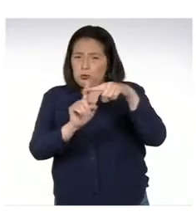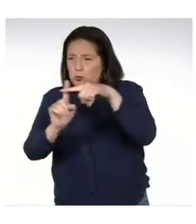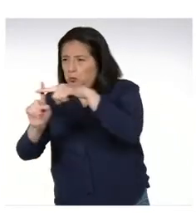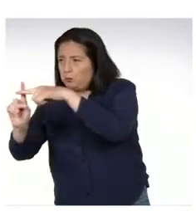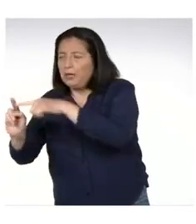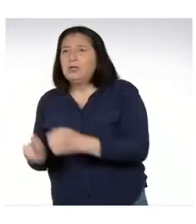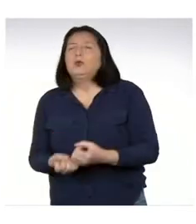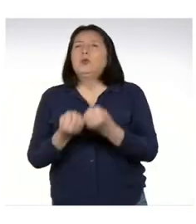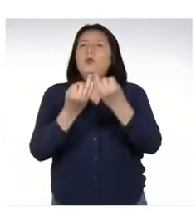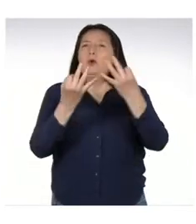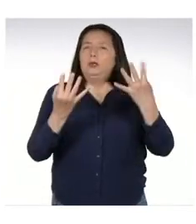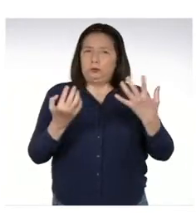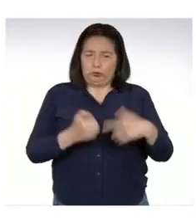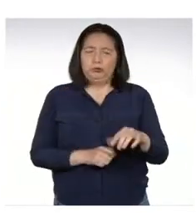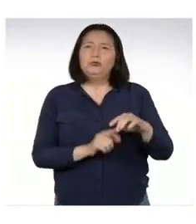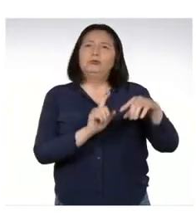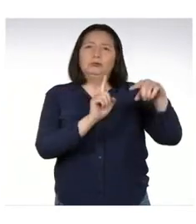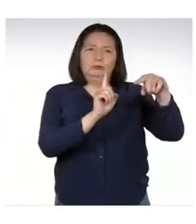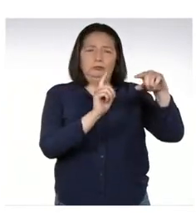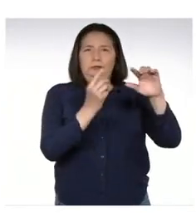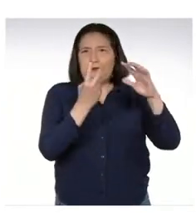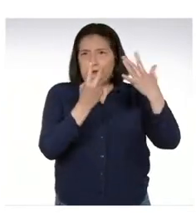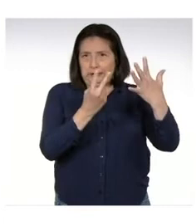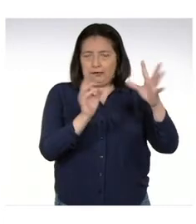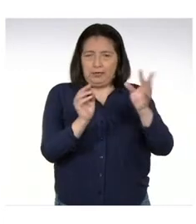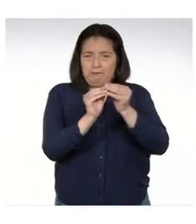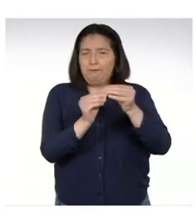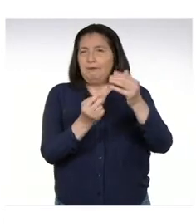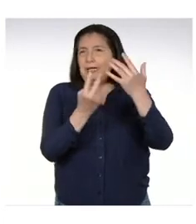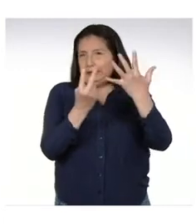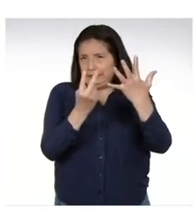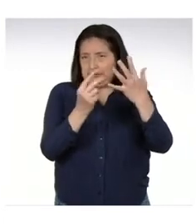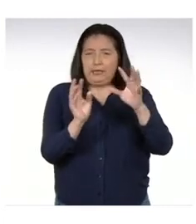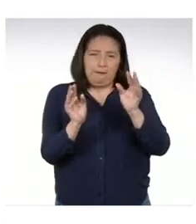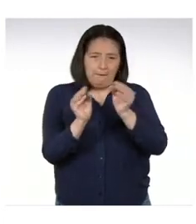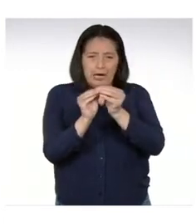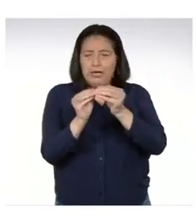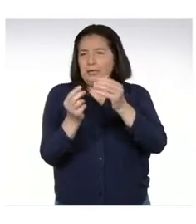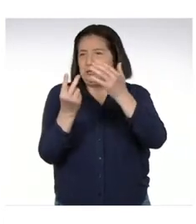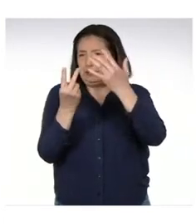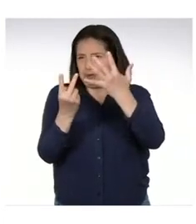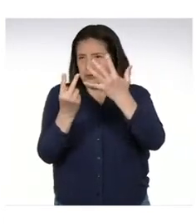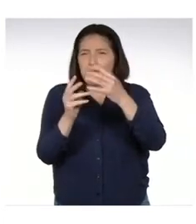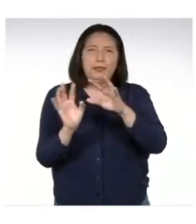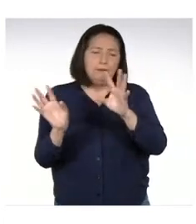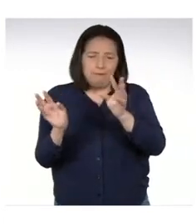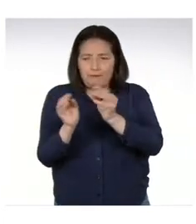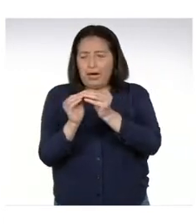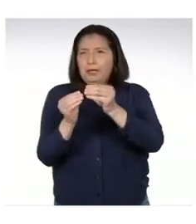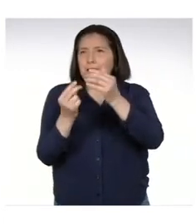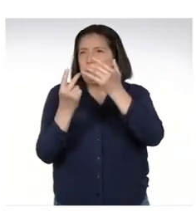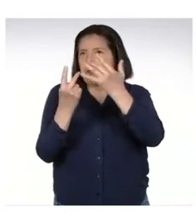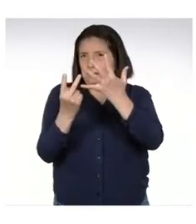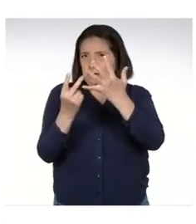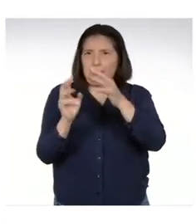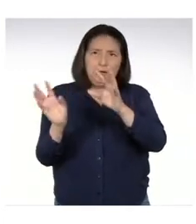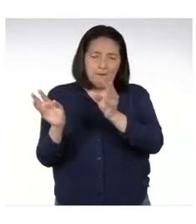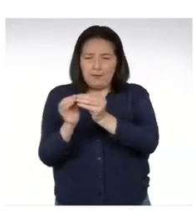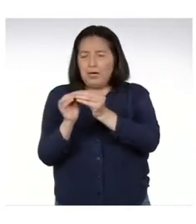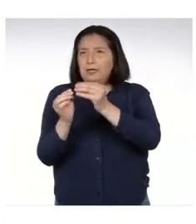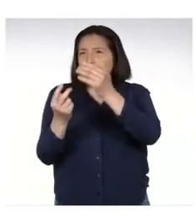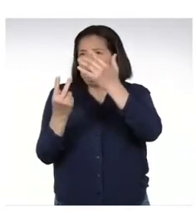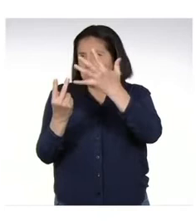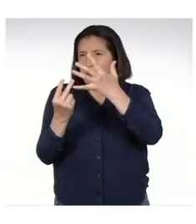veces 7. Tenemos 7 más 7 más 7 más 7